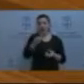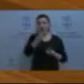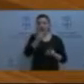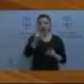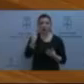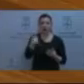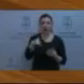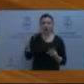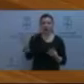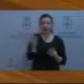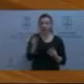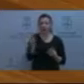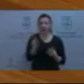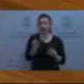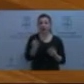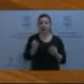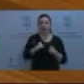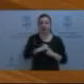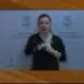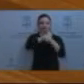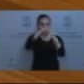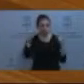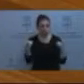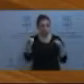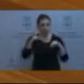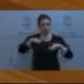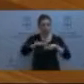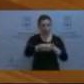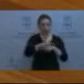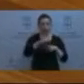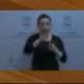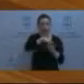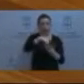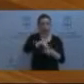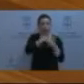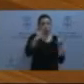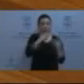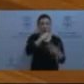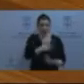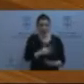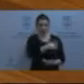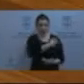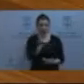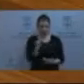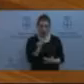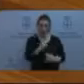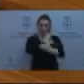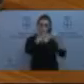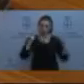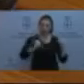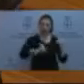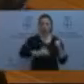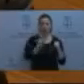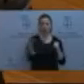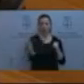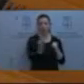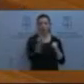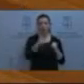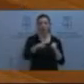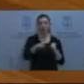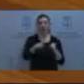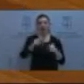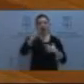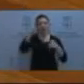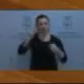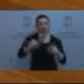es la consolidación de la red de los centros públicos existente en la actualidad y asegurando que en todo concejo que